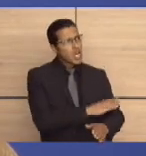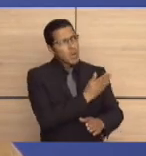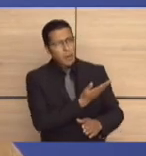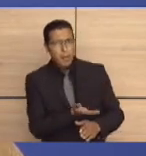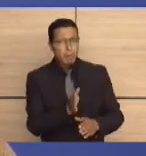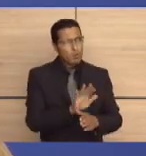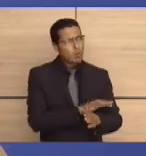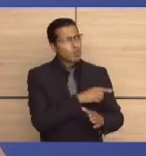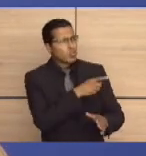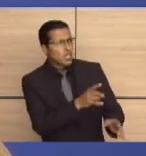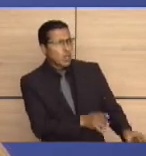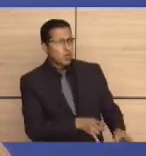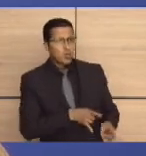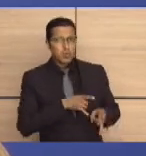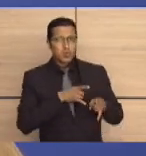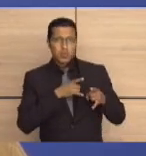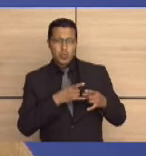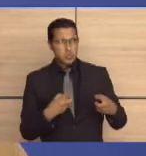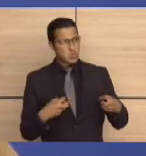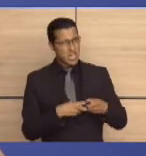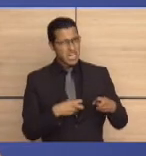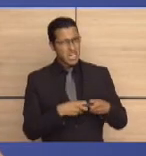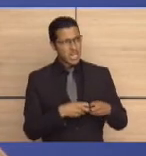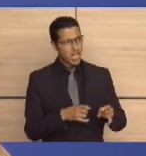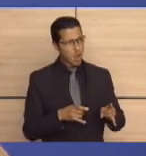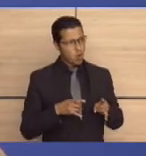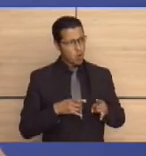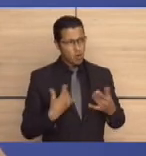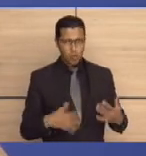palabras, sino la energía que uno le pone